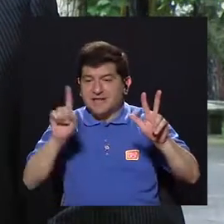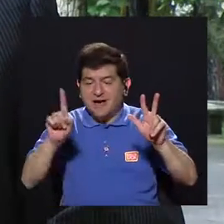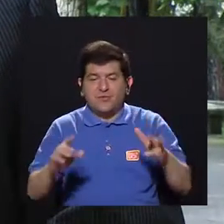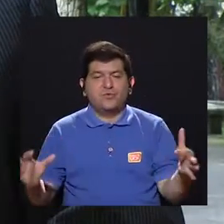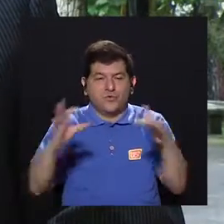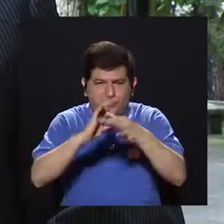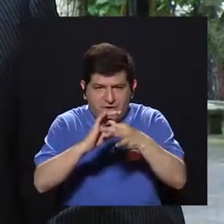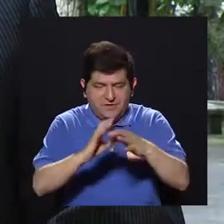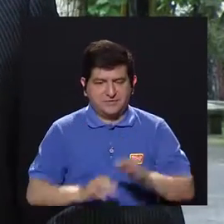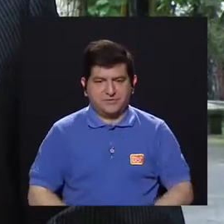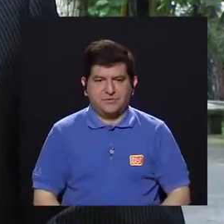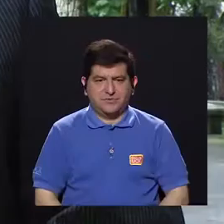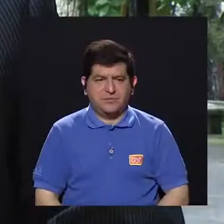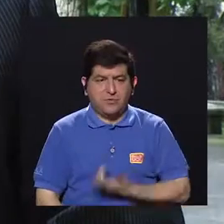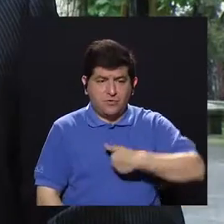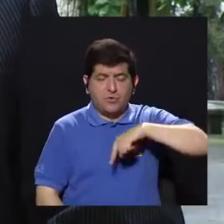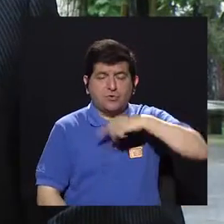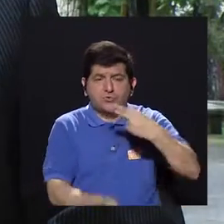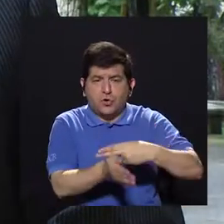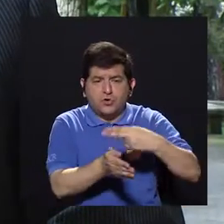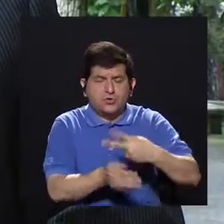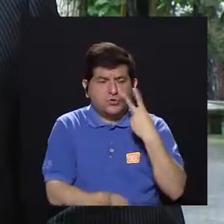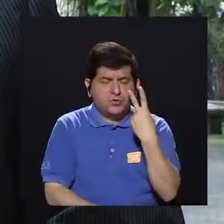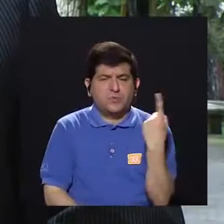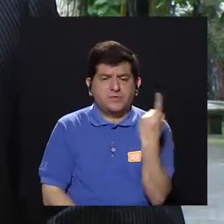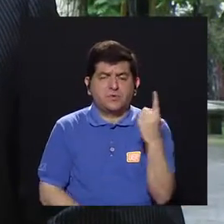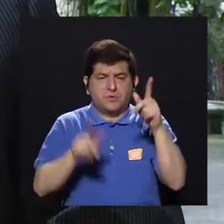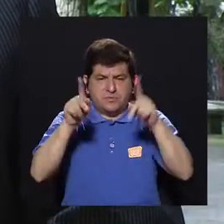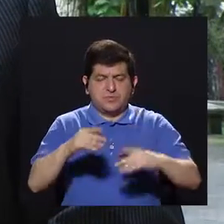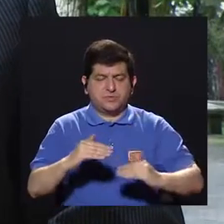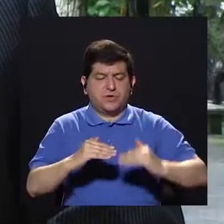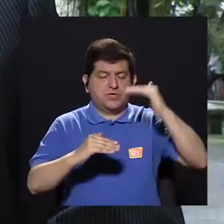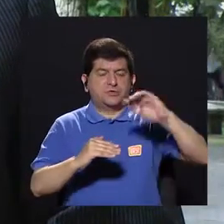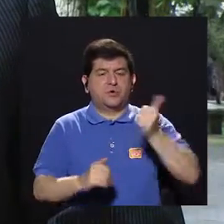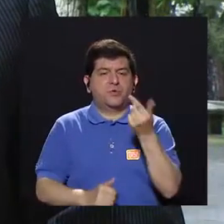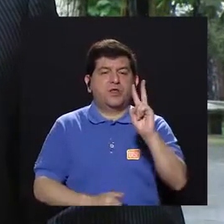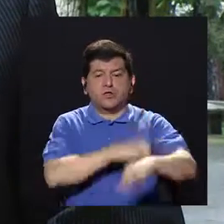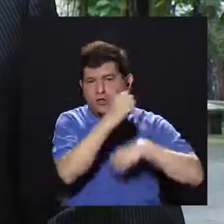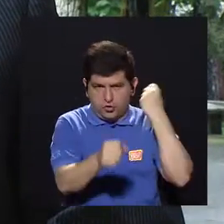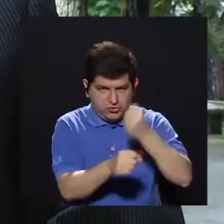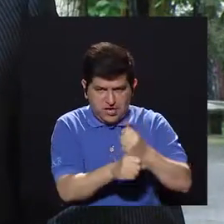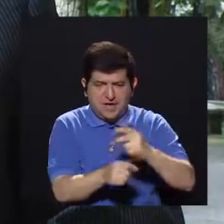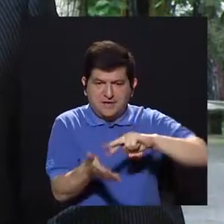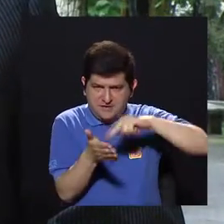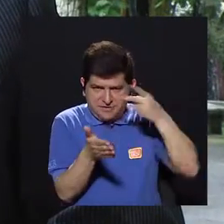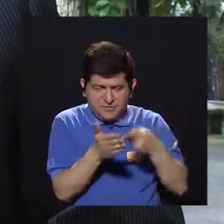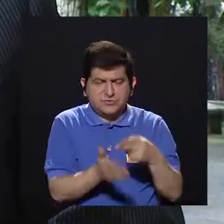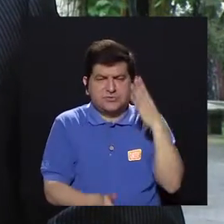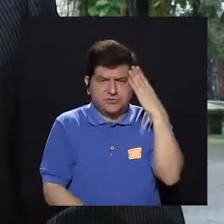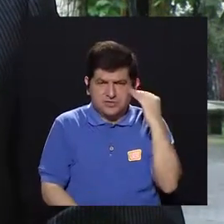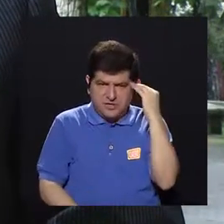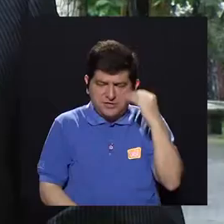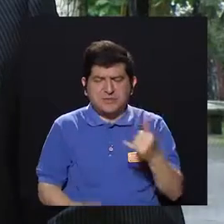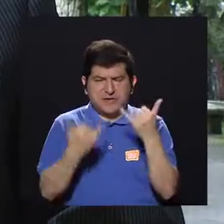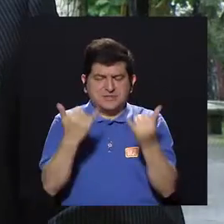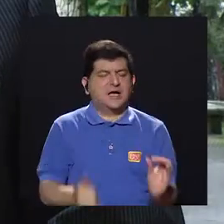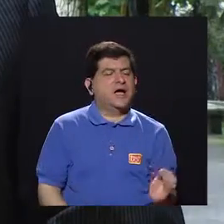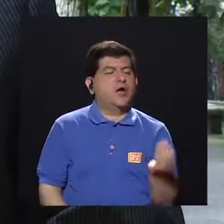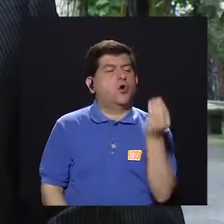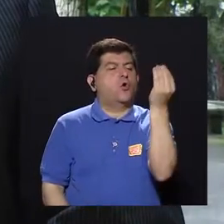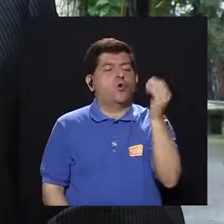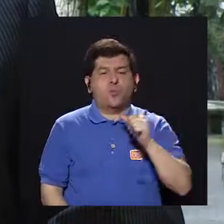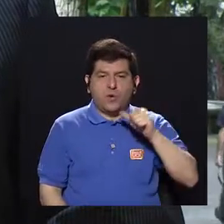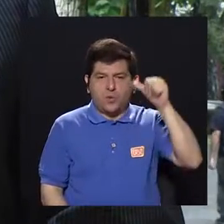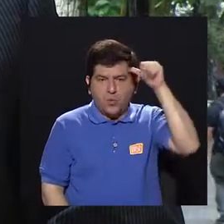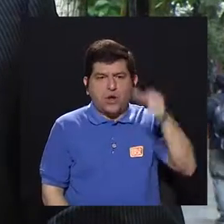vemos mayores de 12 años, significa que tenemos la experiencia más en el adolescente y en el adulto joven. Sin embargo, sí existen casos